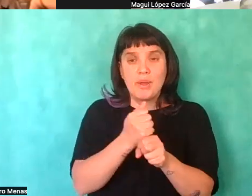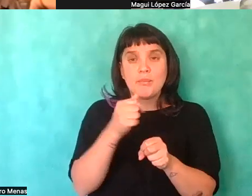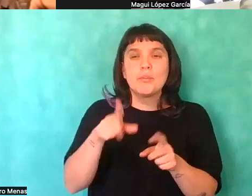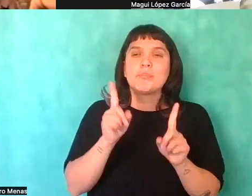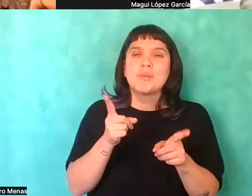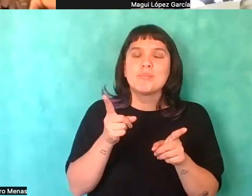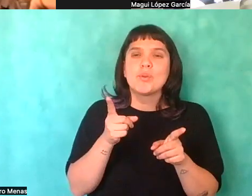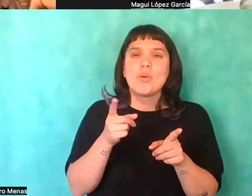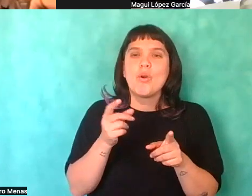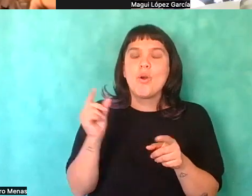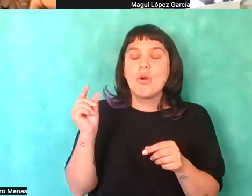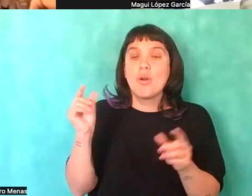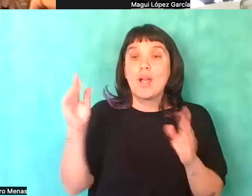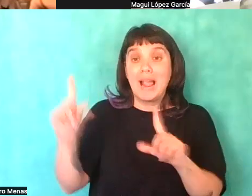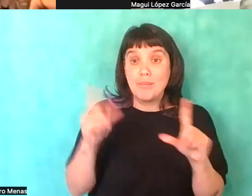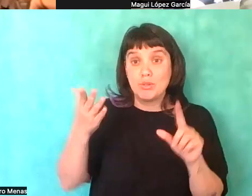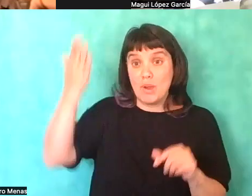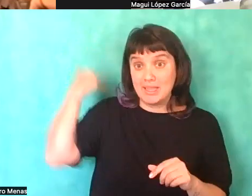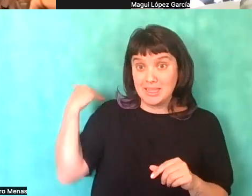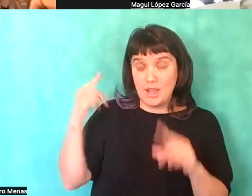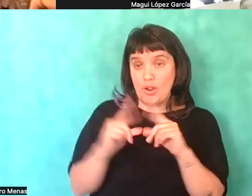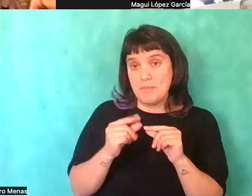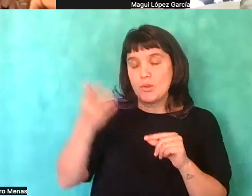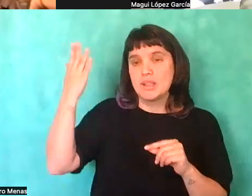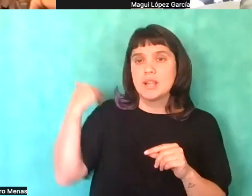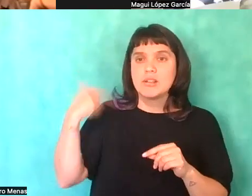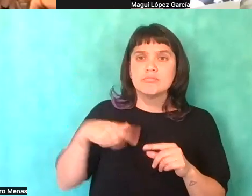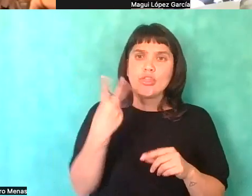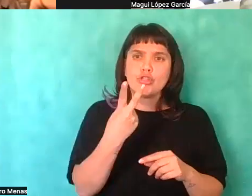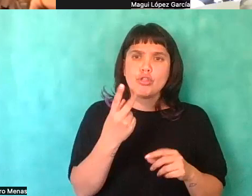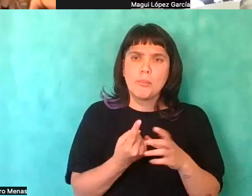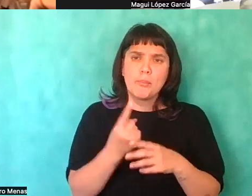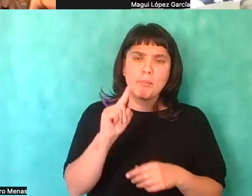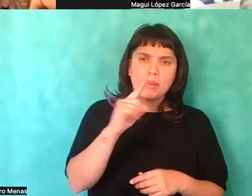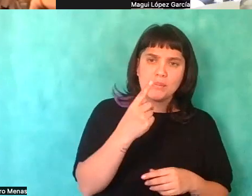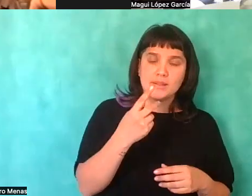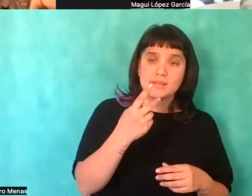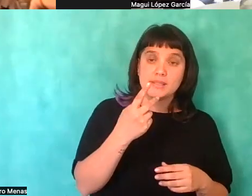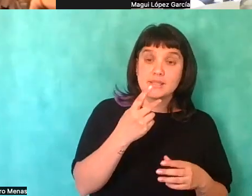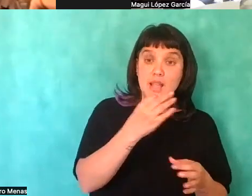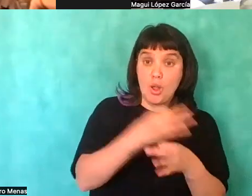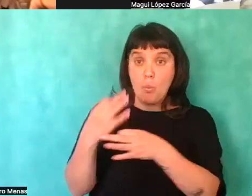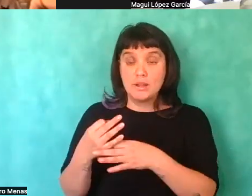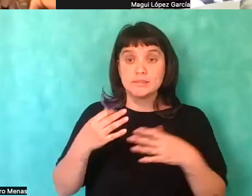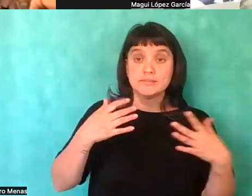el capítulo anterior, las dos primeras escuelas que siguen existiendo, que son Bartolomé Airolo